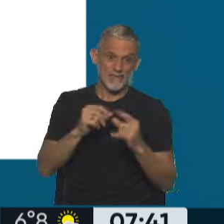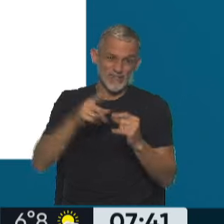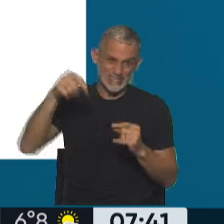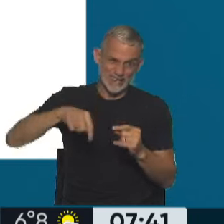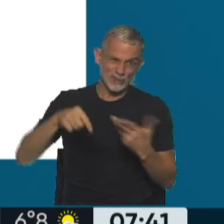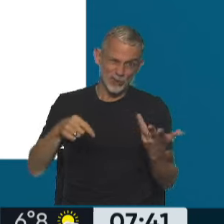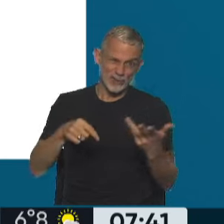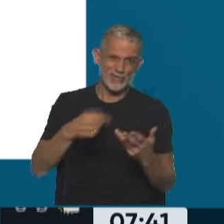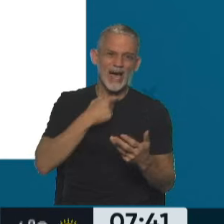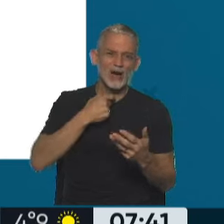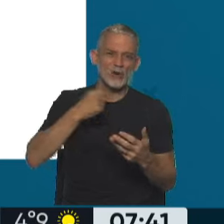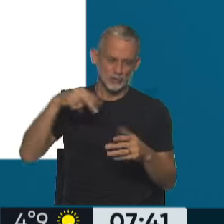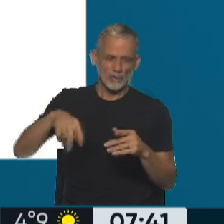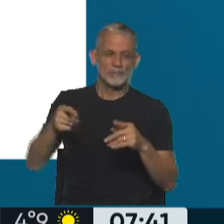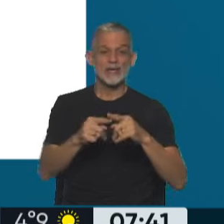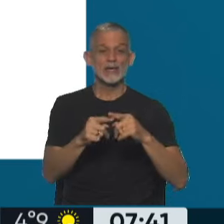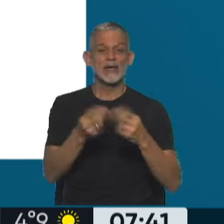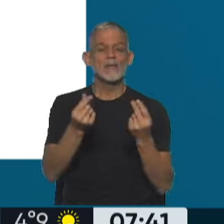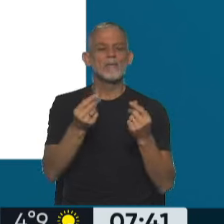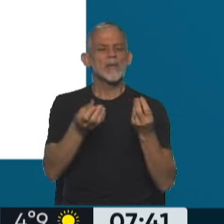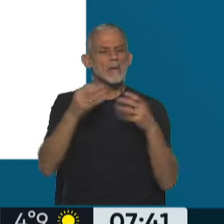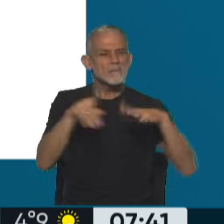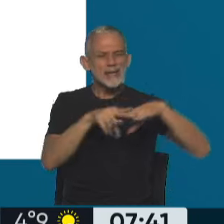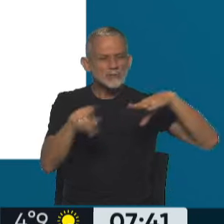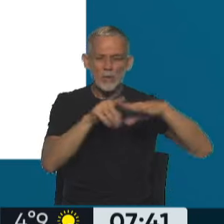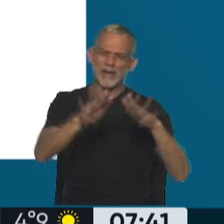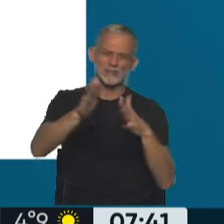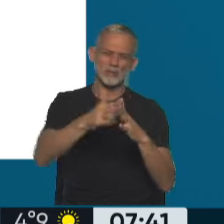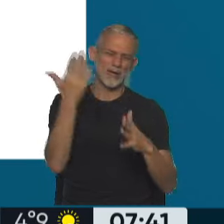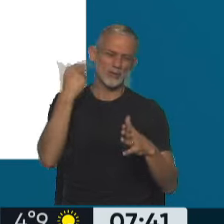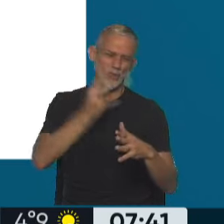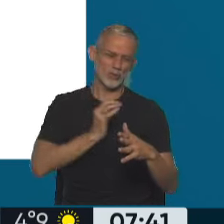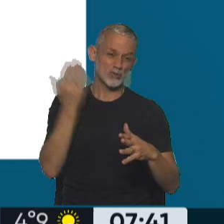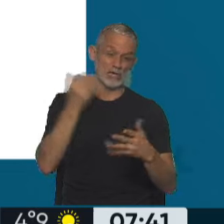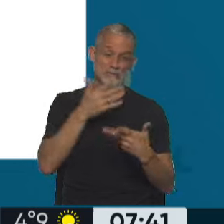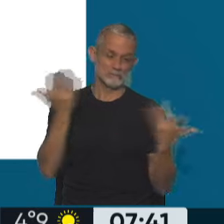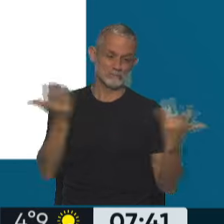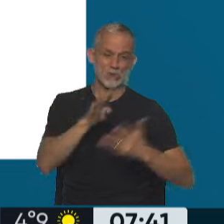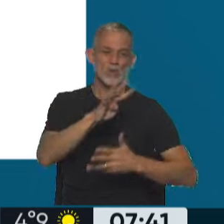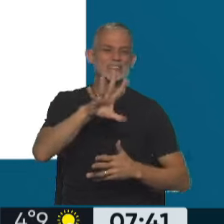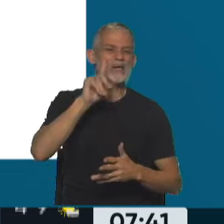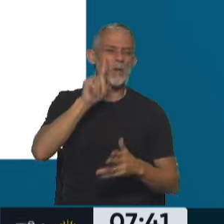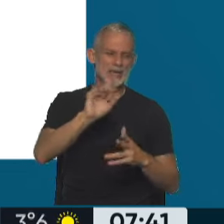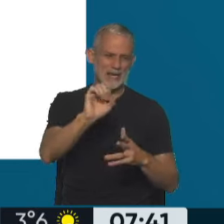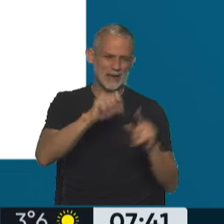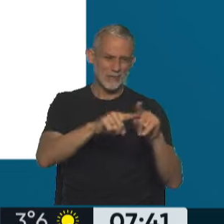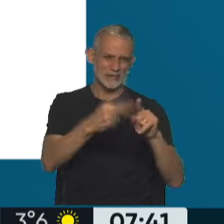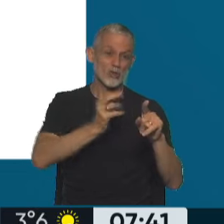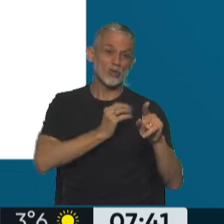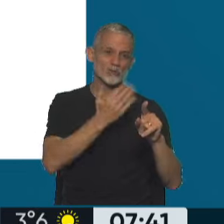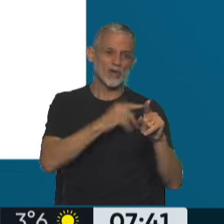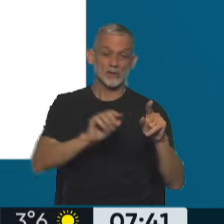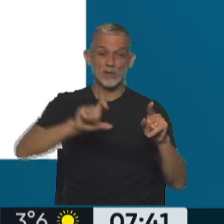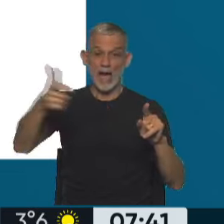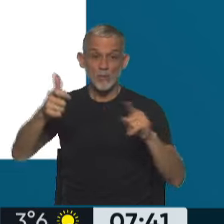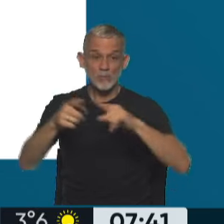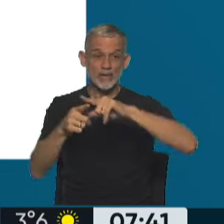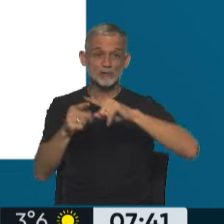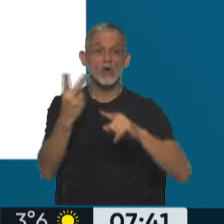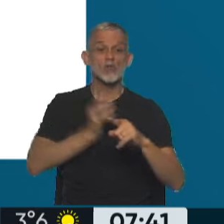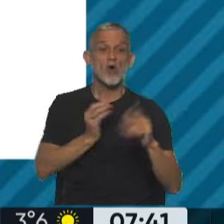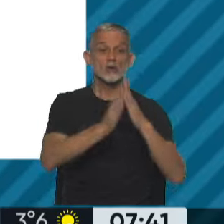mes, monto inicial del contrato aproximadamente, por ejemplo, 45 mil pesos y el incremento es en